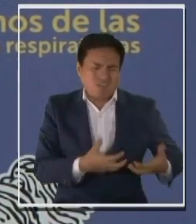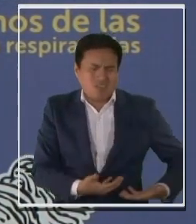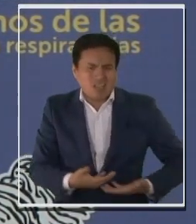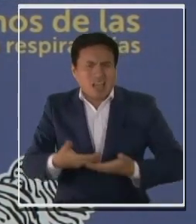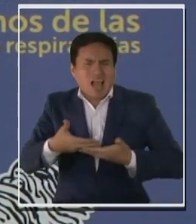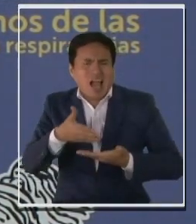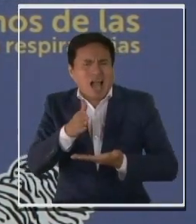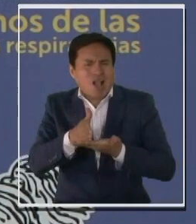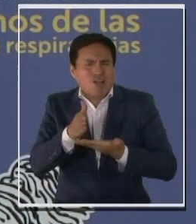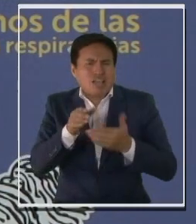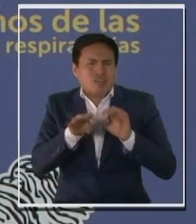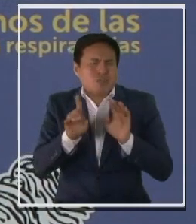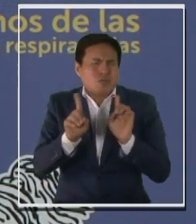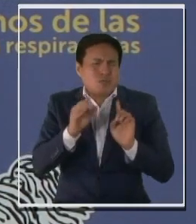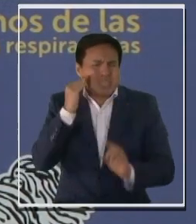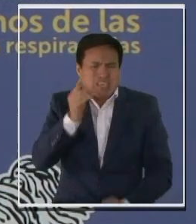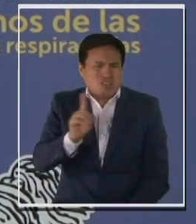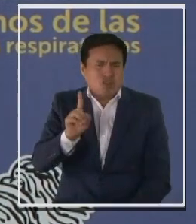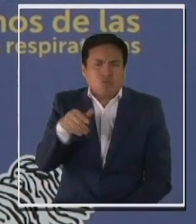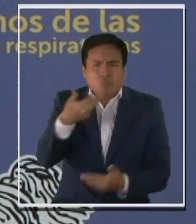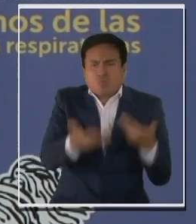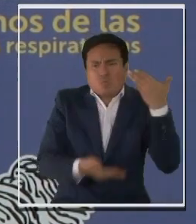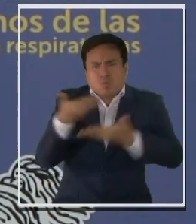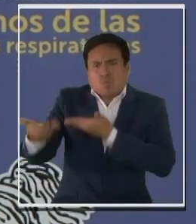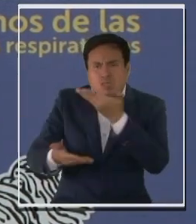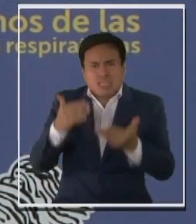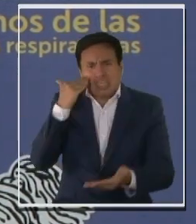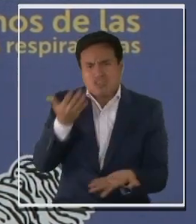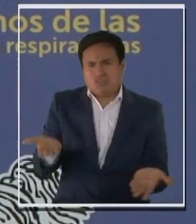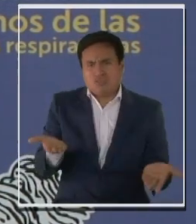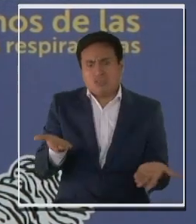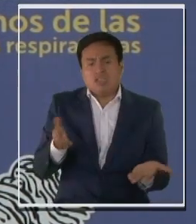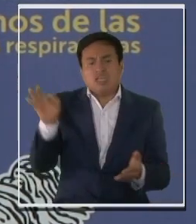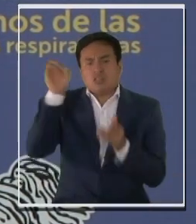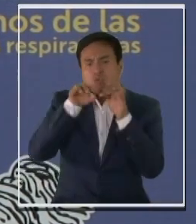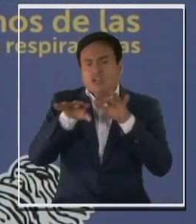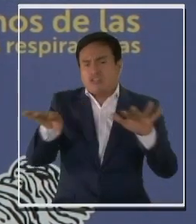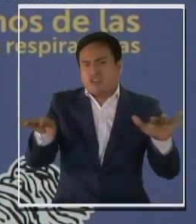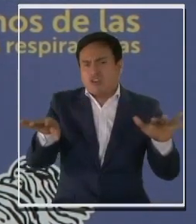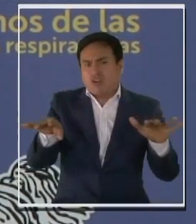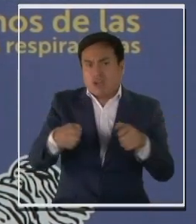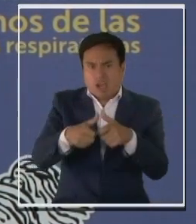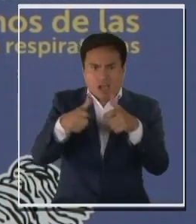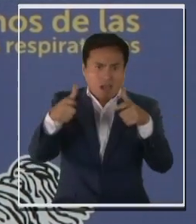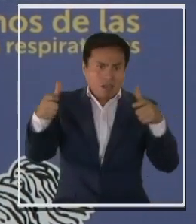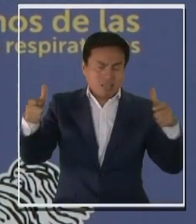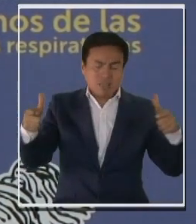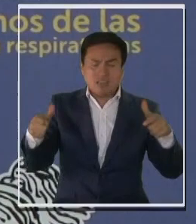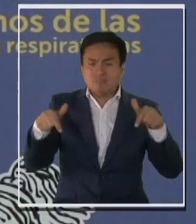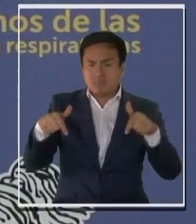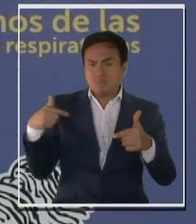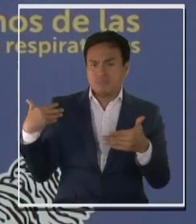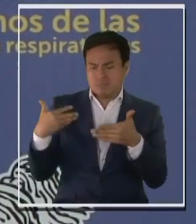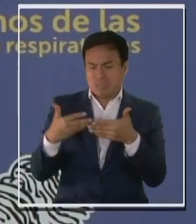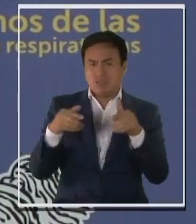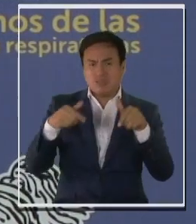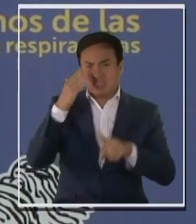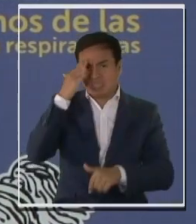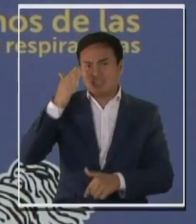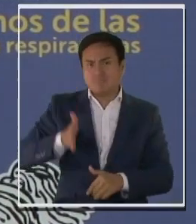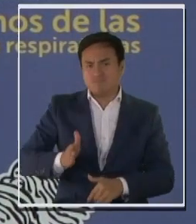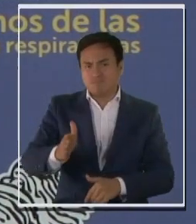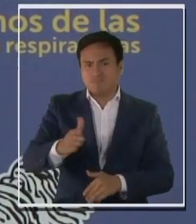al colegio porque pudiesen contagiar a otros y mantener esta circulación viral alta como la estamos viviendo hoy en